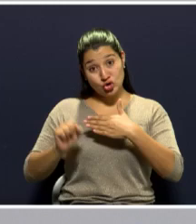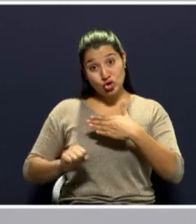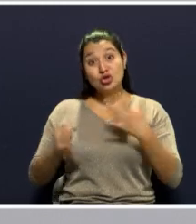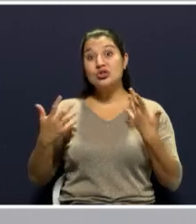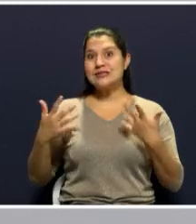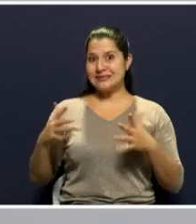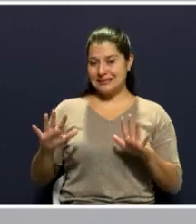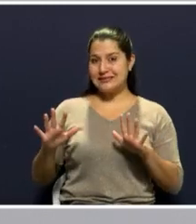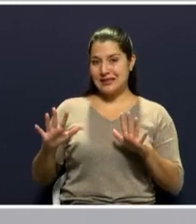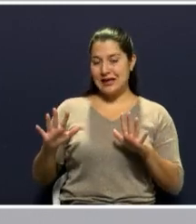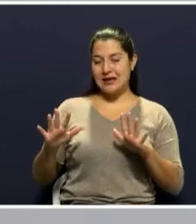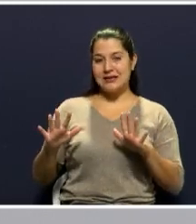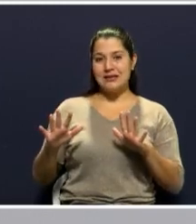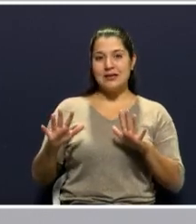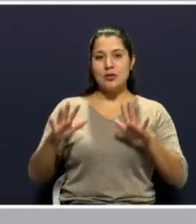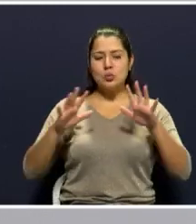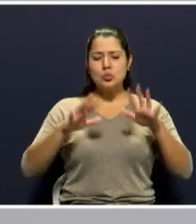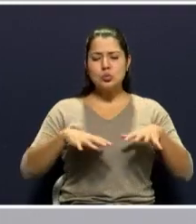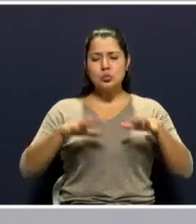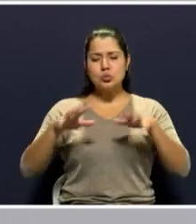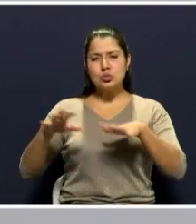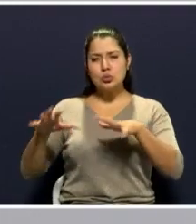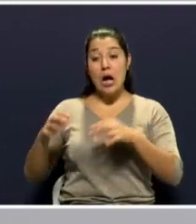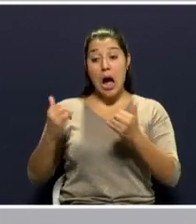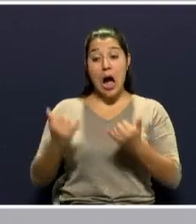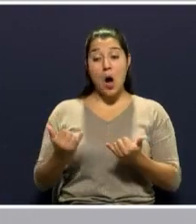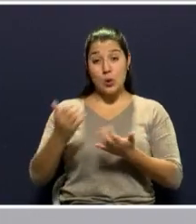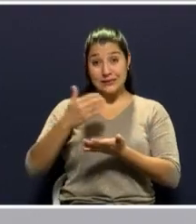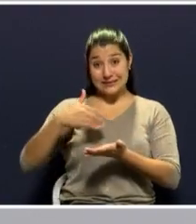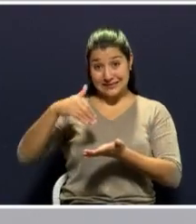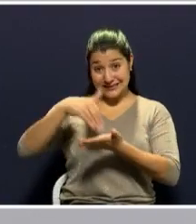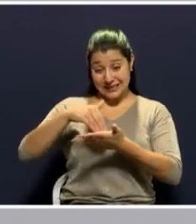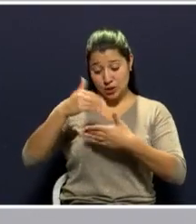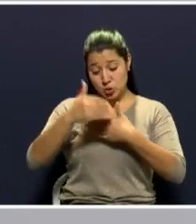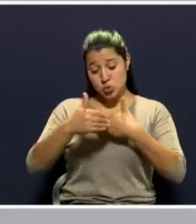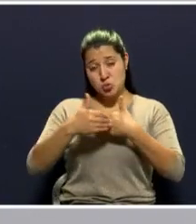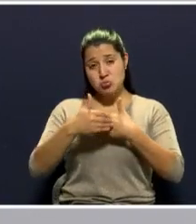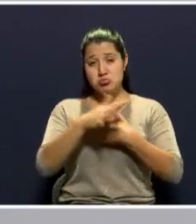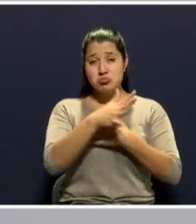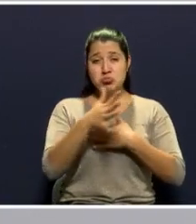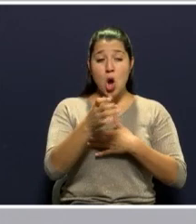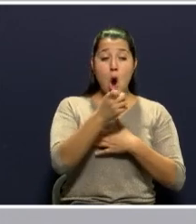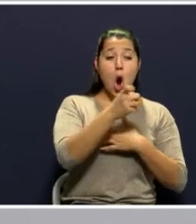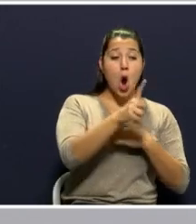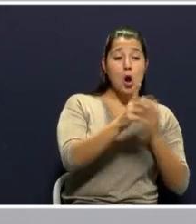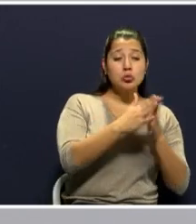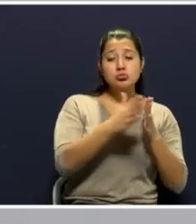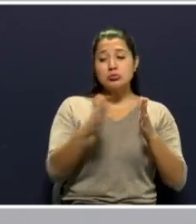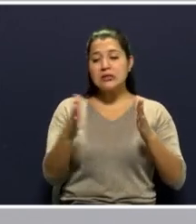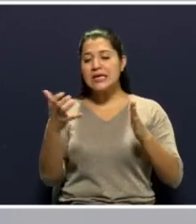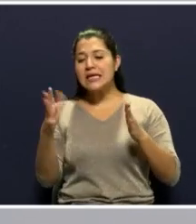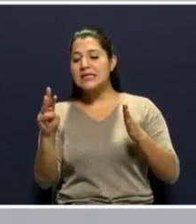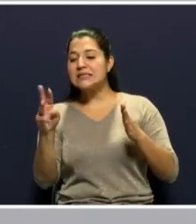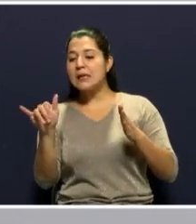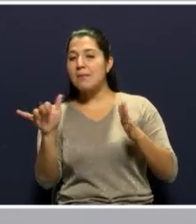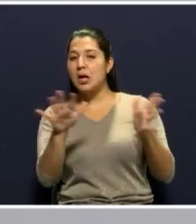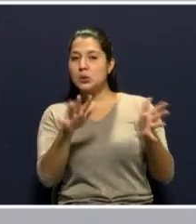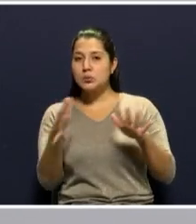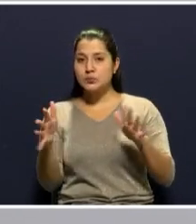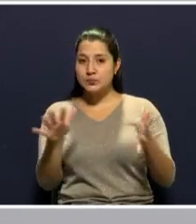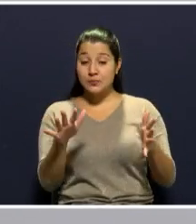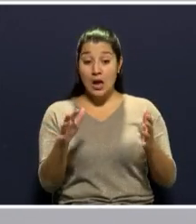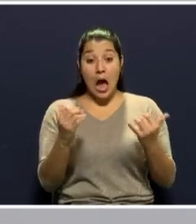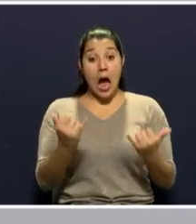plenamente, mientras que para el Valle Central se establecerá entre el 11 y el 15 de mayo. Por el momento, a